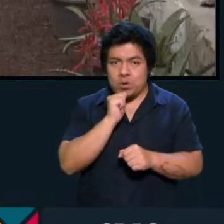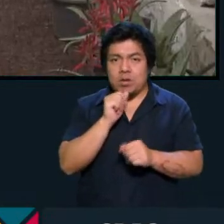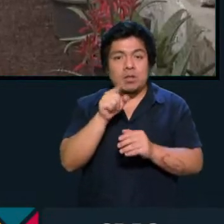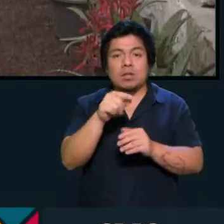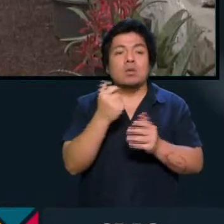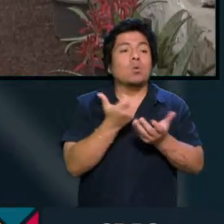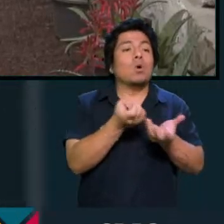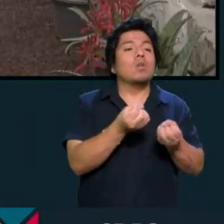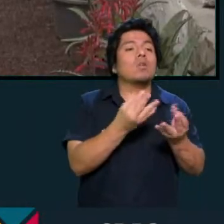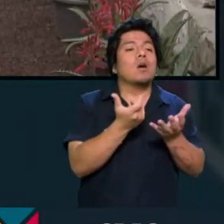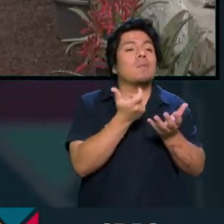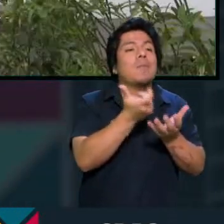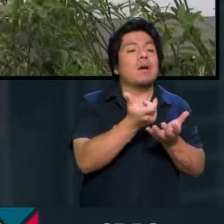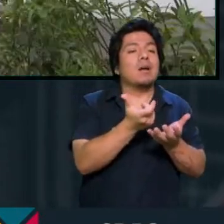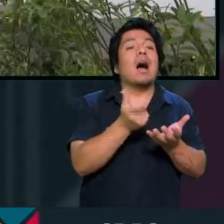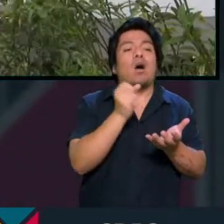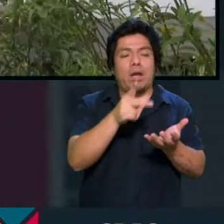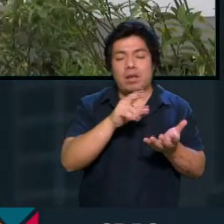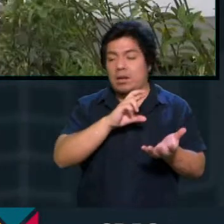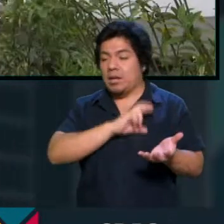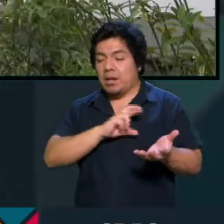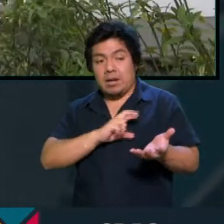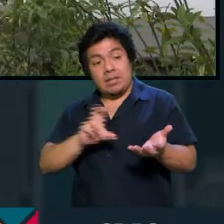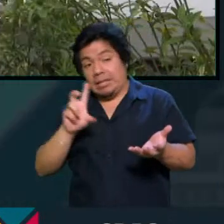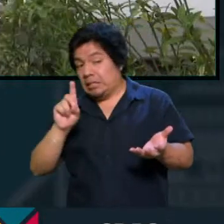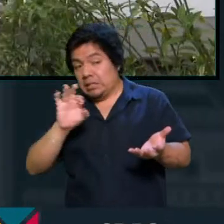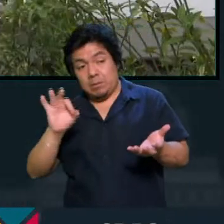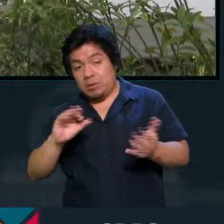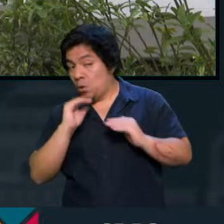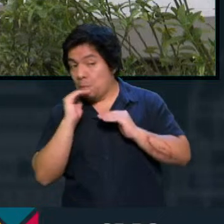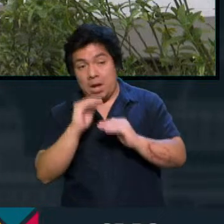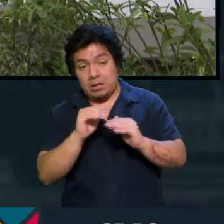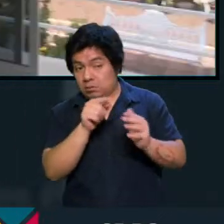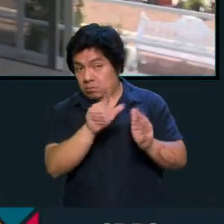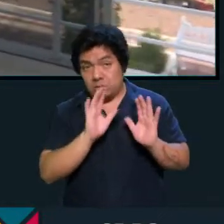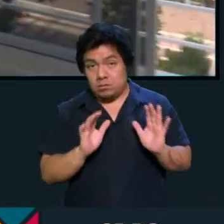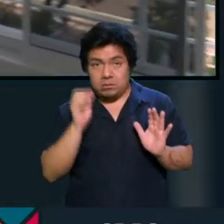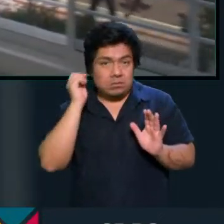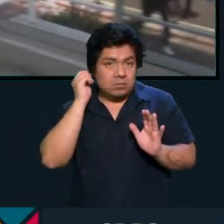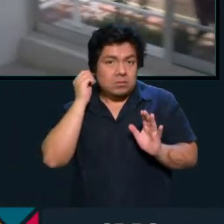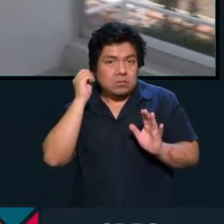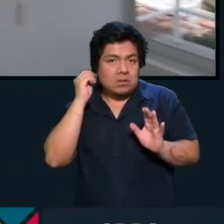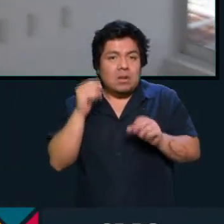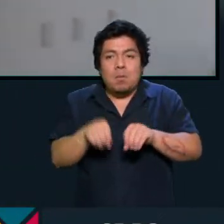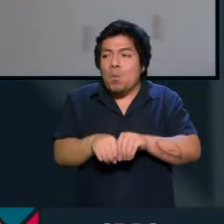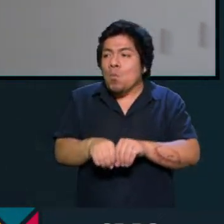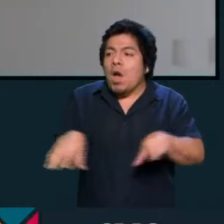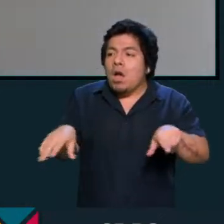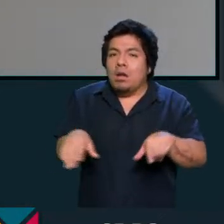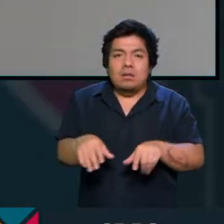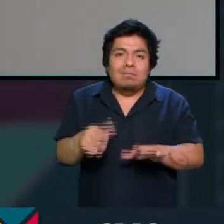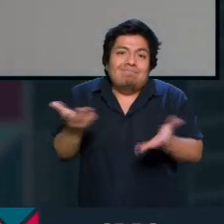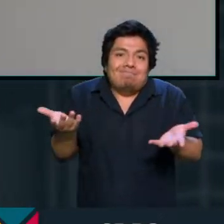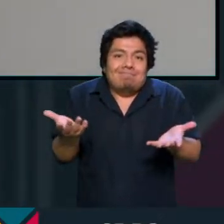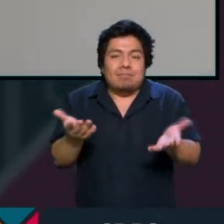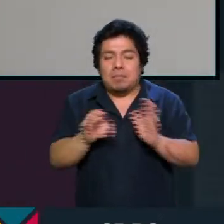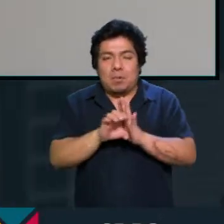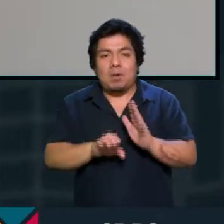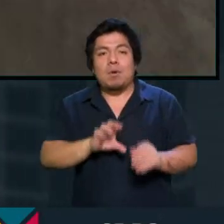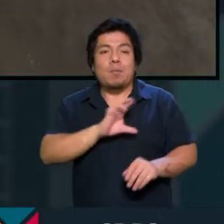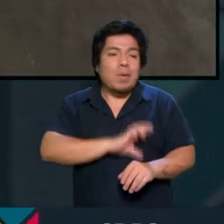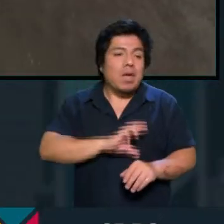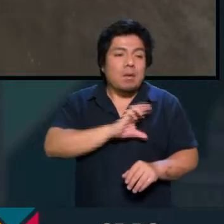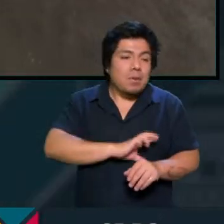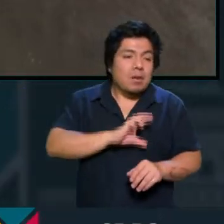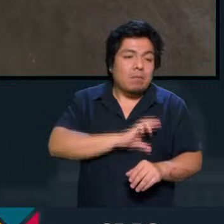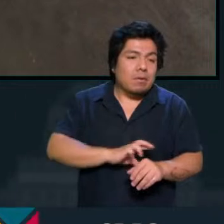del 30%. Y lo que tú vas pagando, el gran beneficio que tiene la reforma es que ese dinero no se pierde, porque a veces pues uno renta y